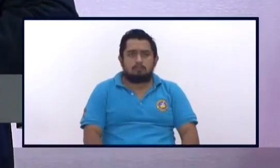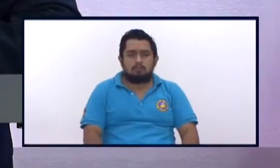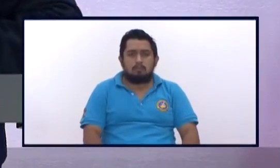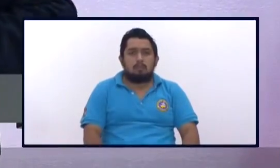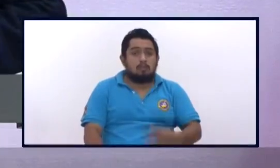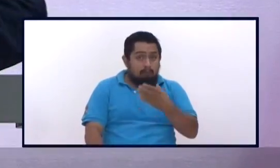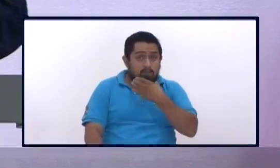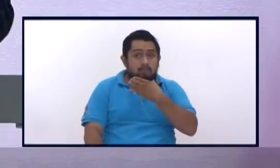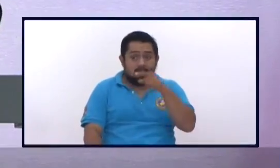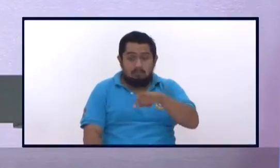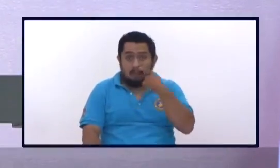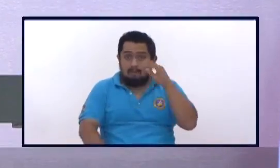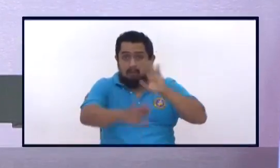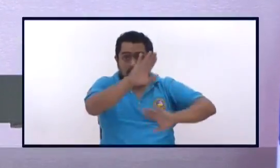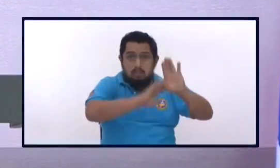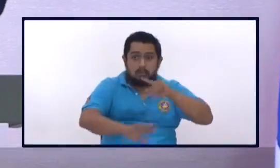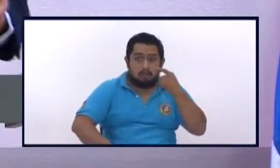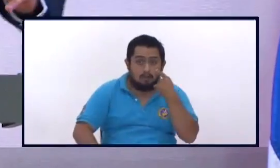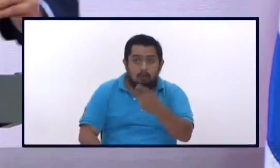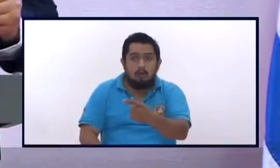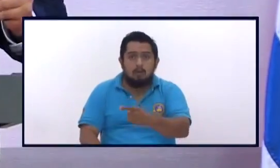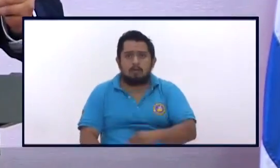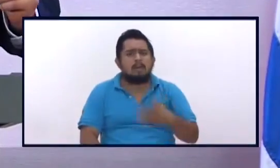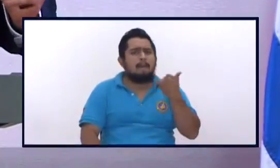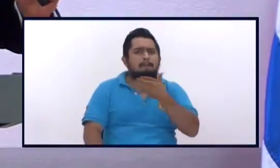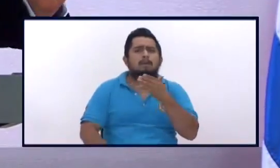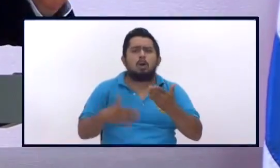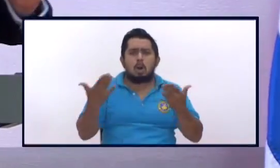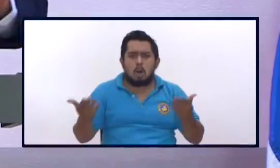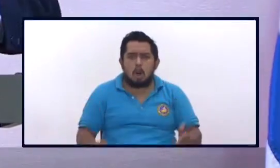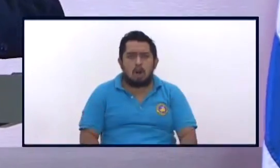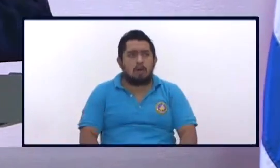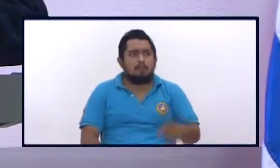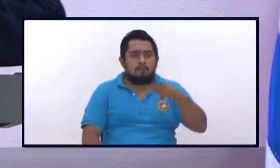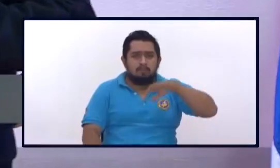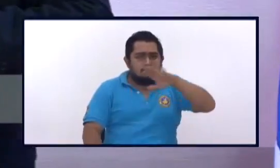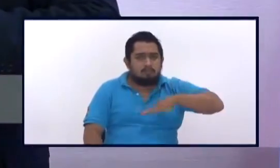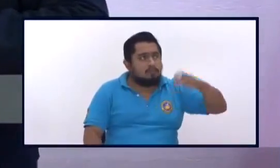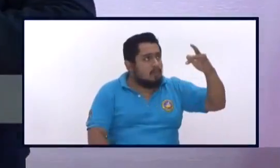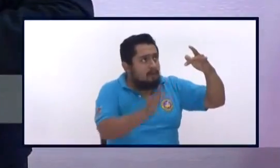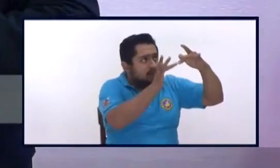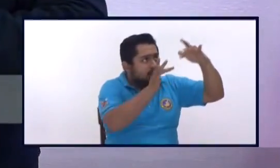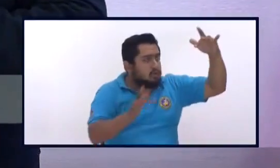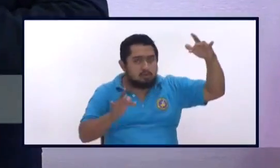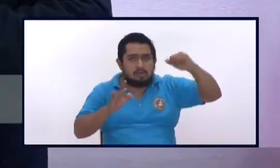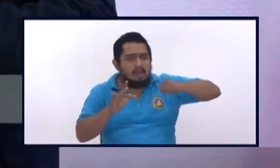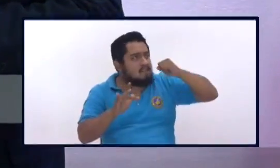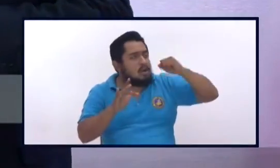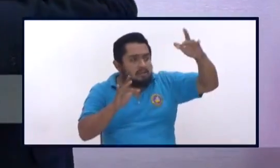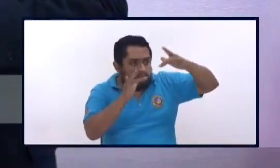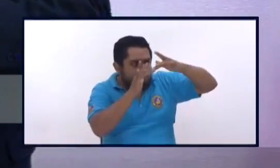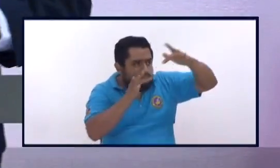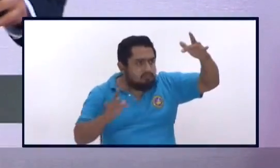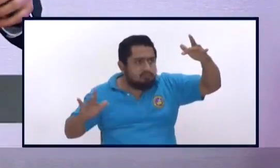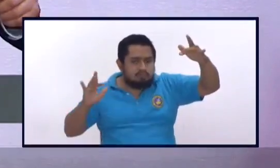es bien difícil la historia de cómo sucedió esto pues te desconectas te del rango de tu fuerza de dios y sin